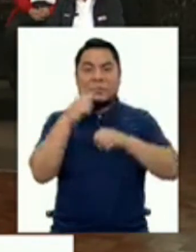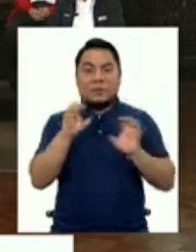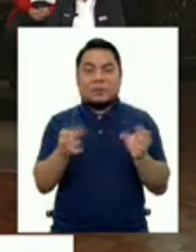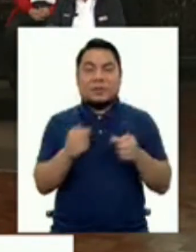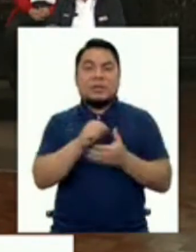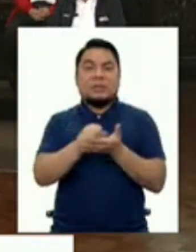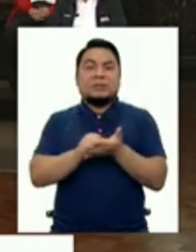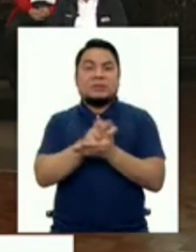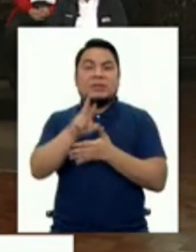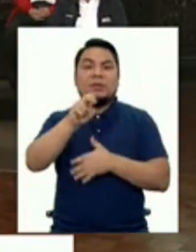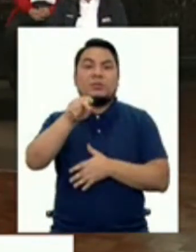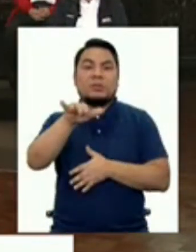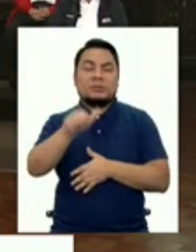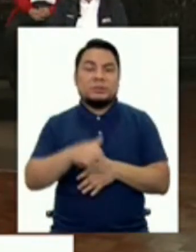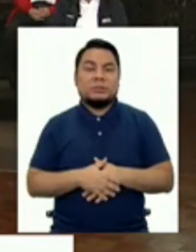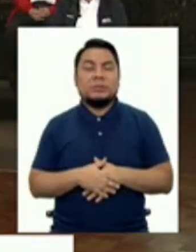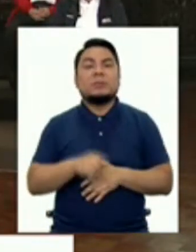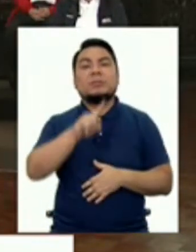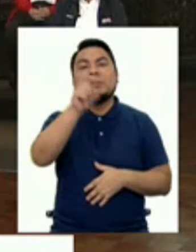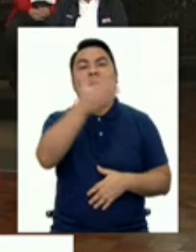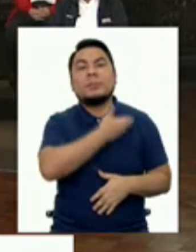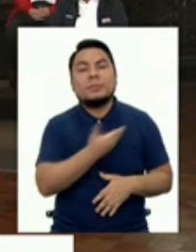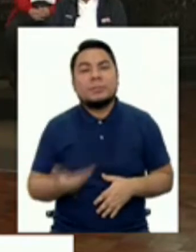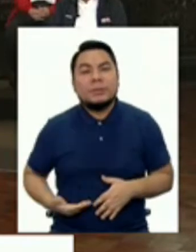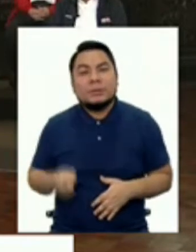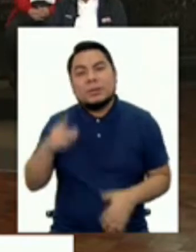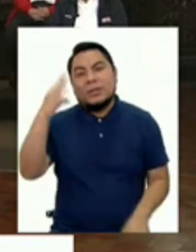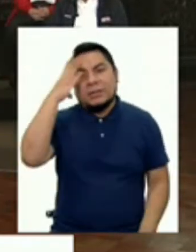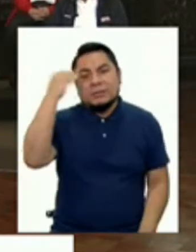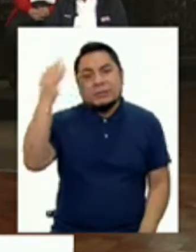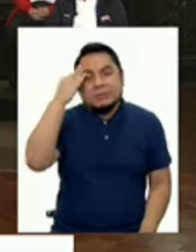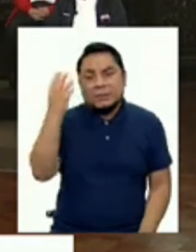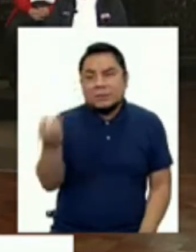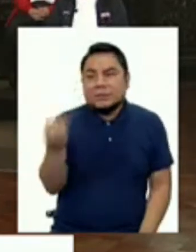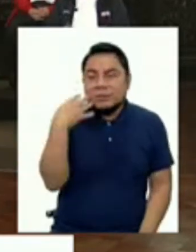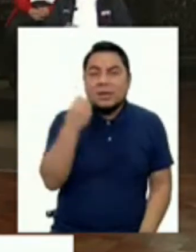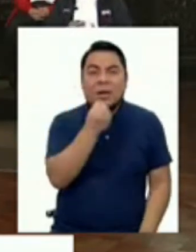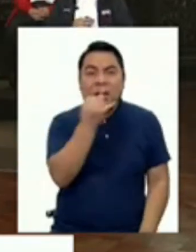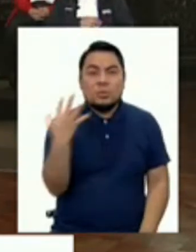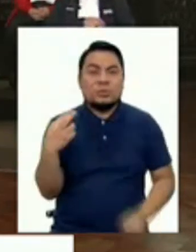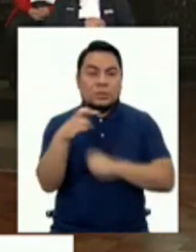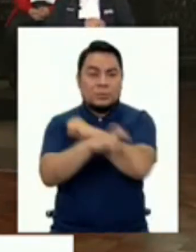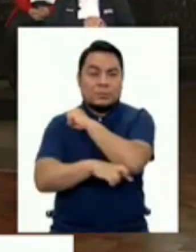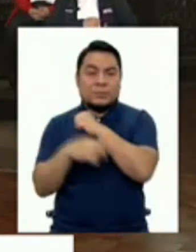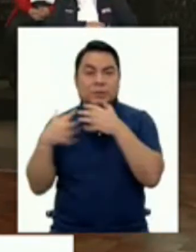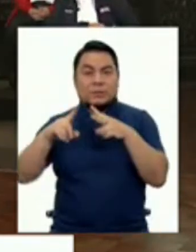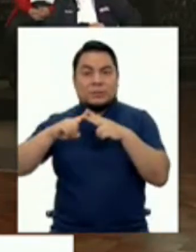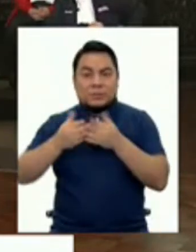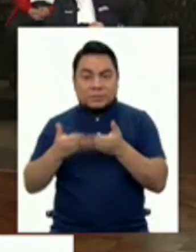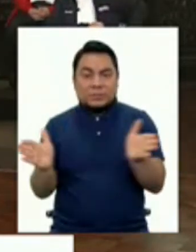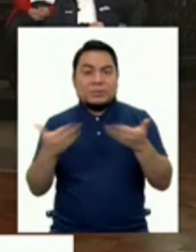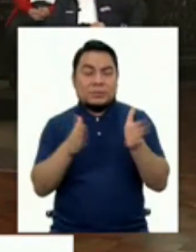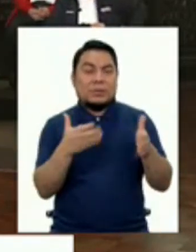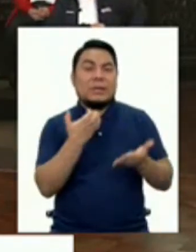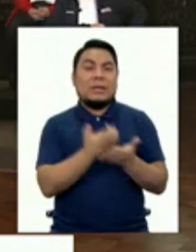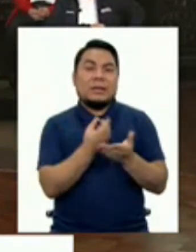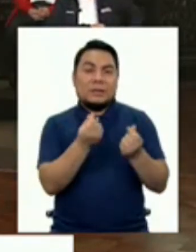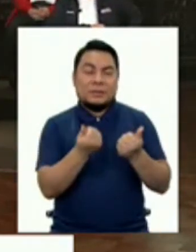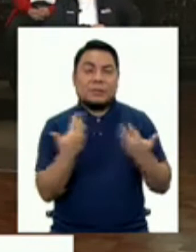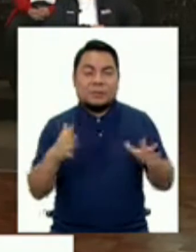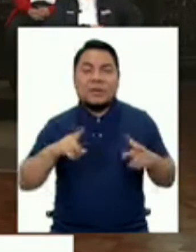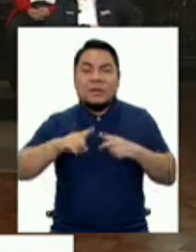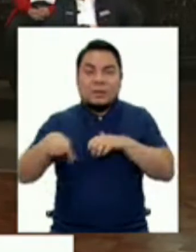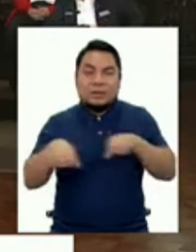Radio Santa Rosa. Señor presidente, la experiencia nos indica que en algunos países que reaperturaron su economía se